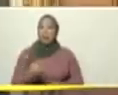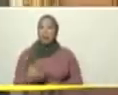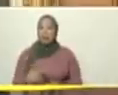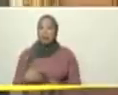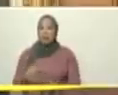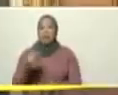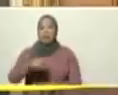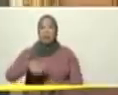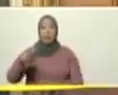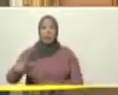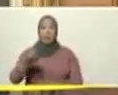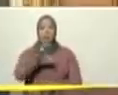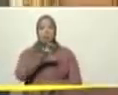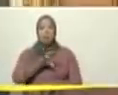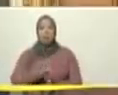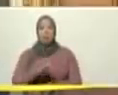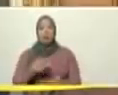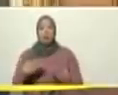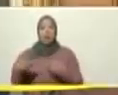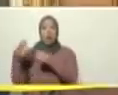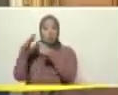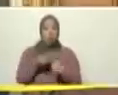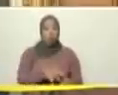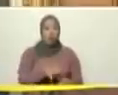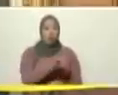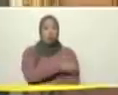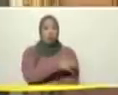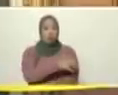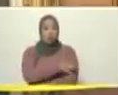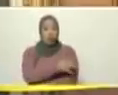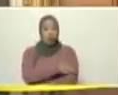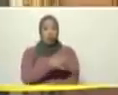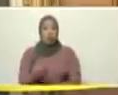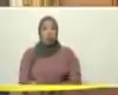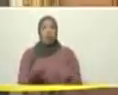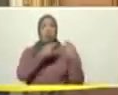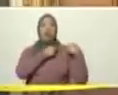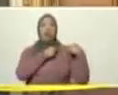este sector golpista y la autojuramentación,